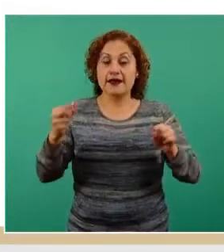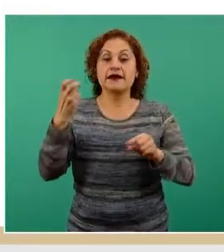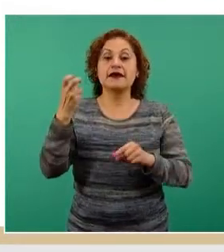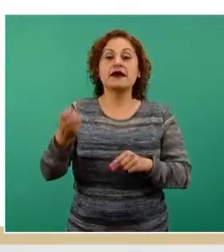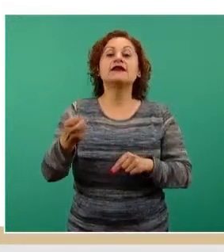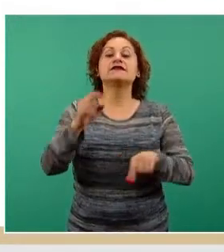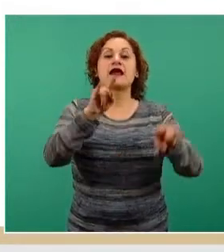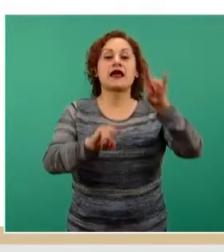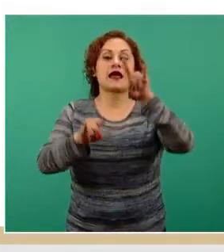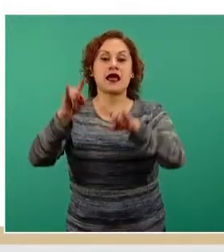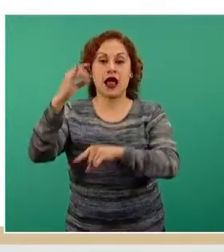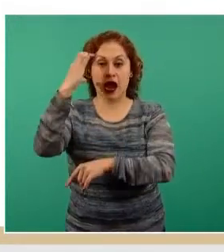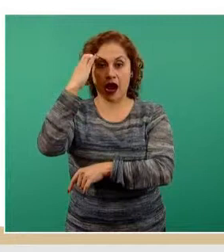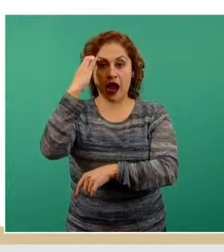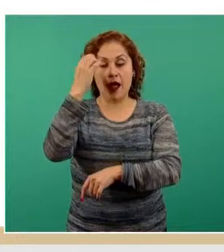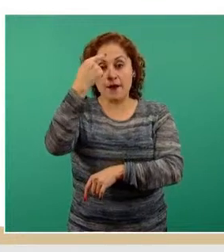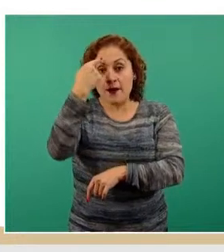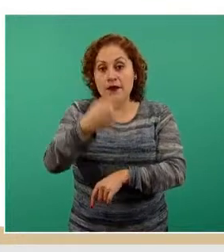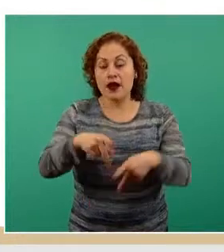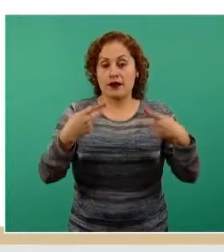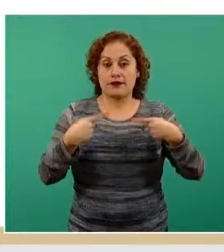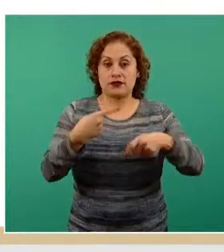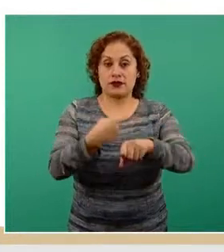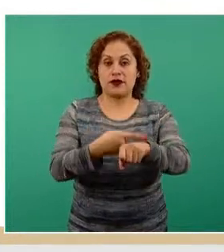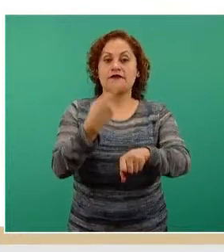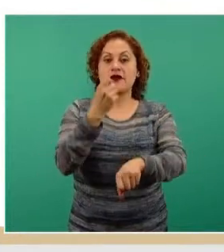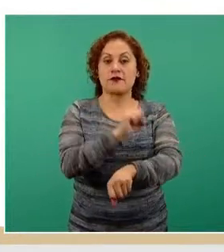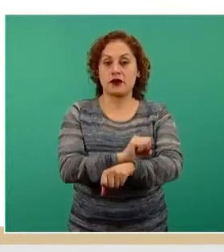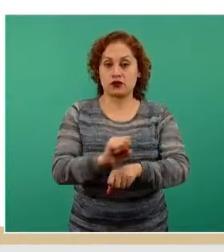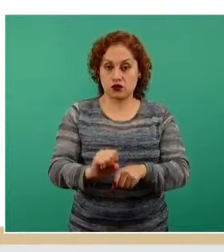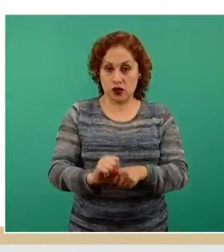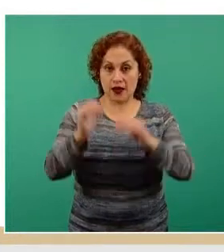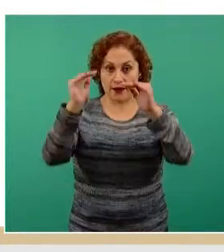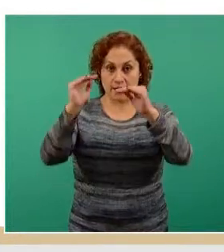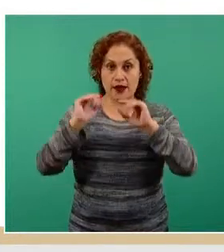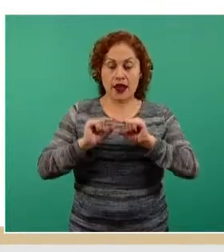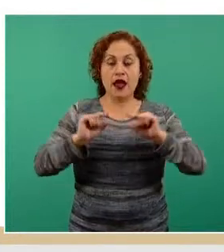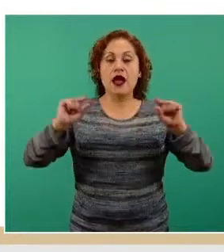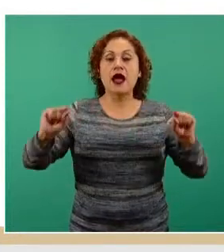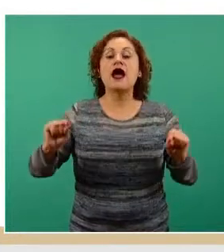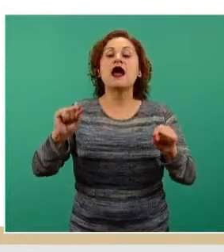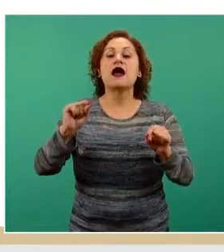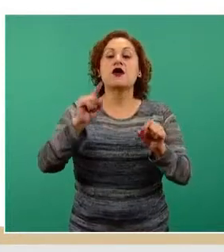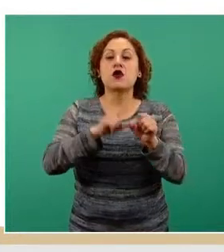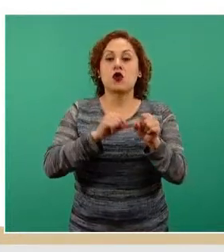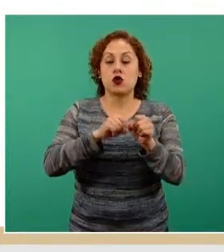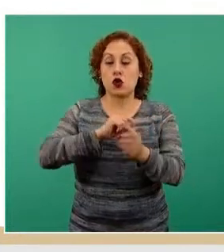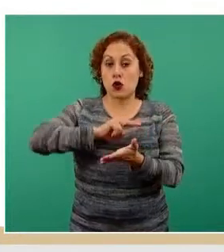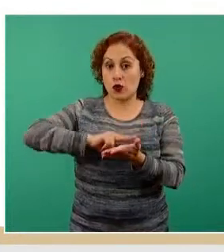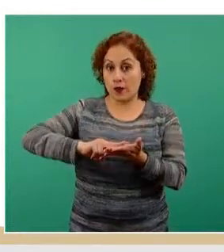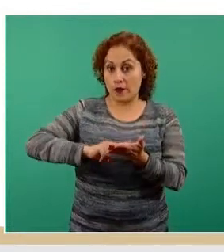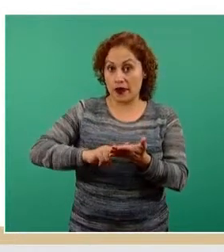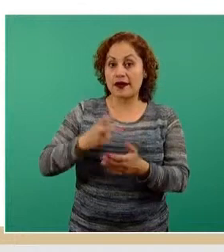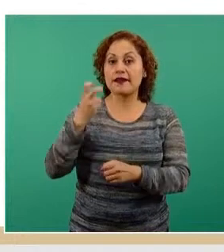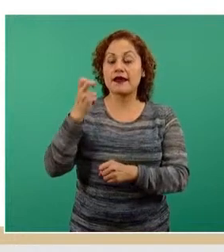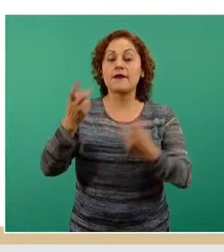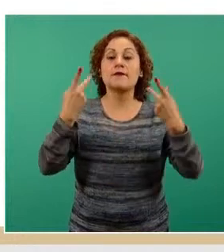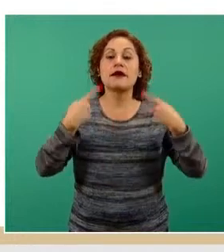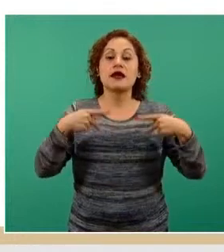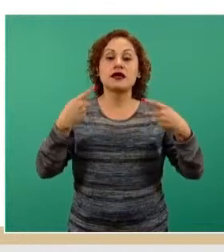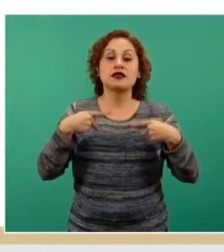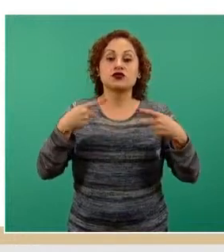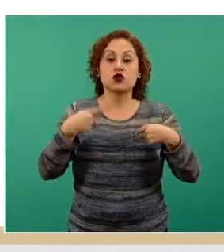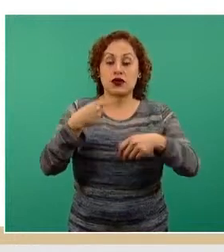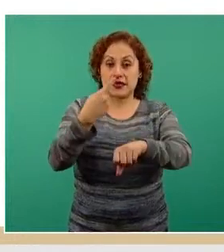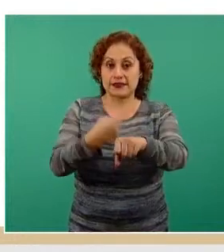generales. Y podemos observar una línea verde, que son las personas hospitalizadas con ventilación mecánica.